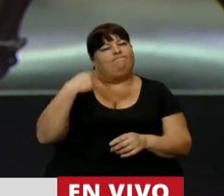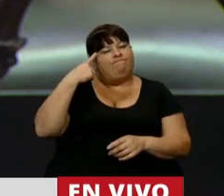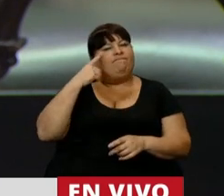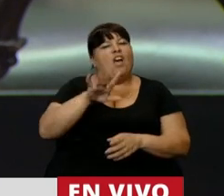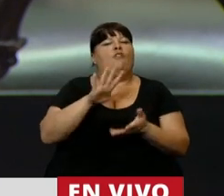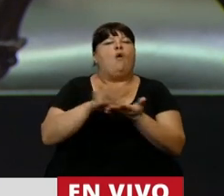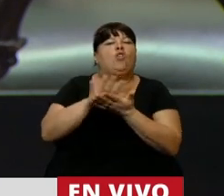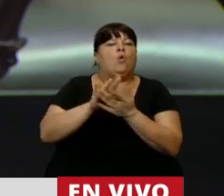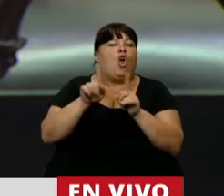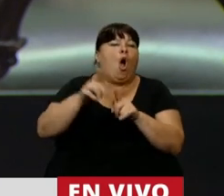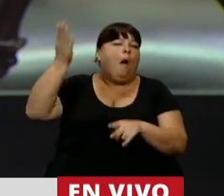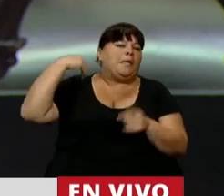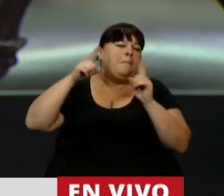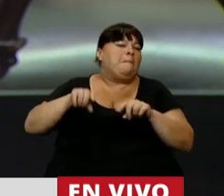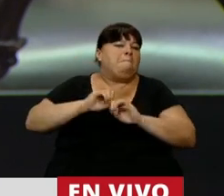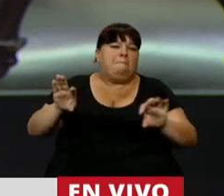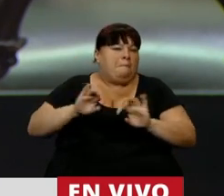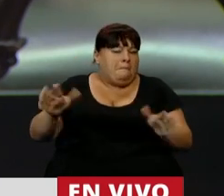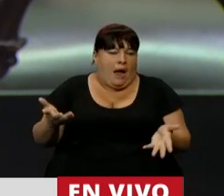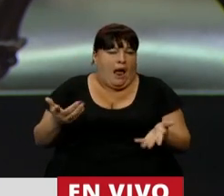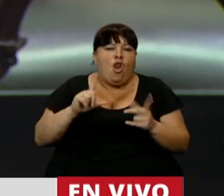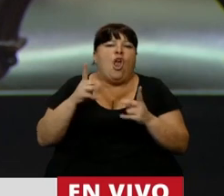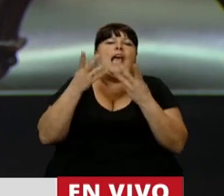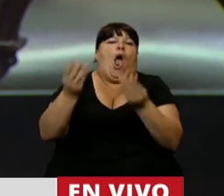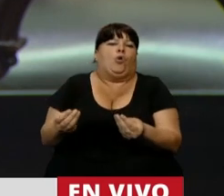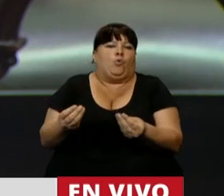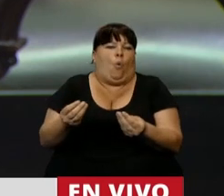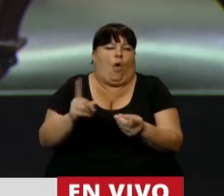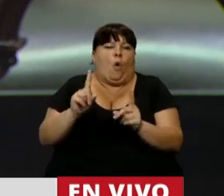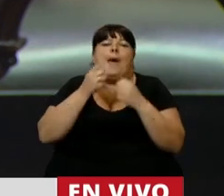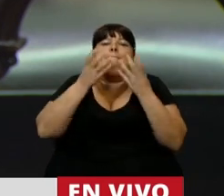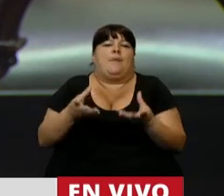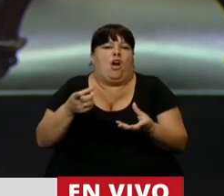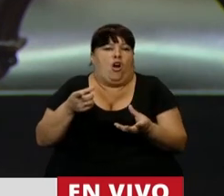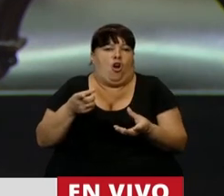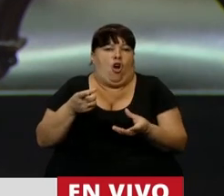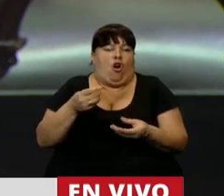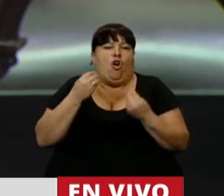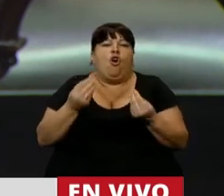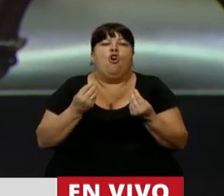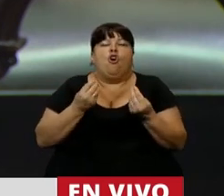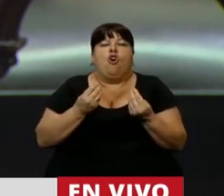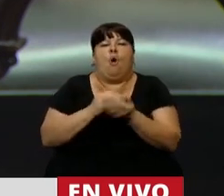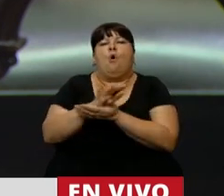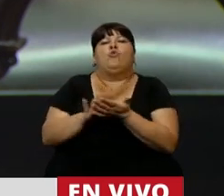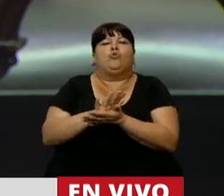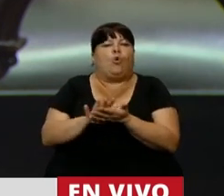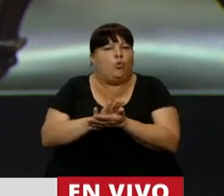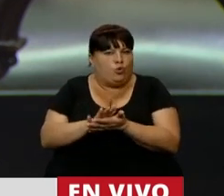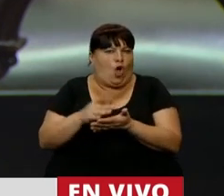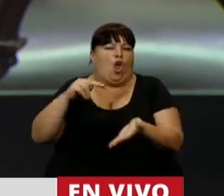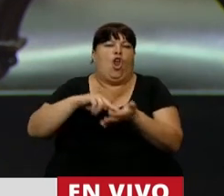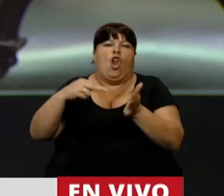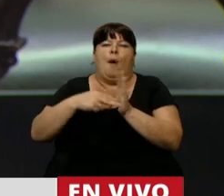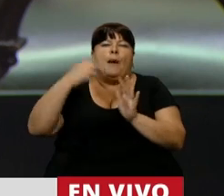que es un parche viejo, un parche malo, que no ayuda a ver cómo solucionamos